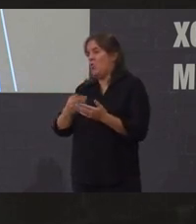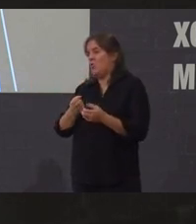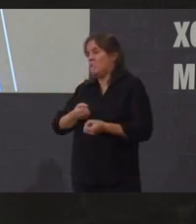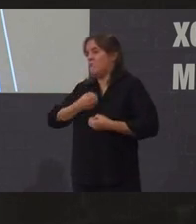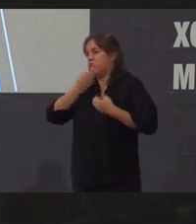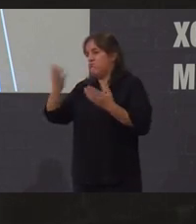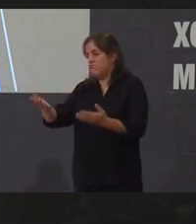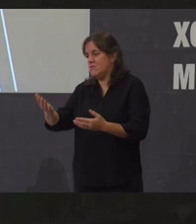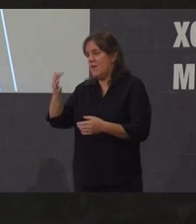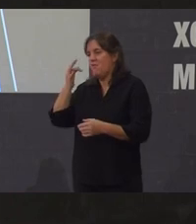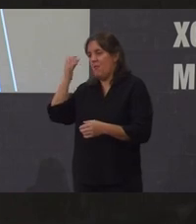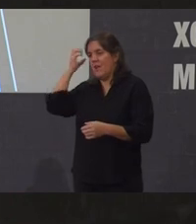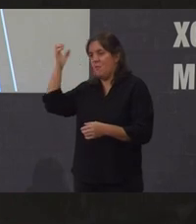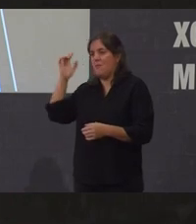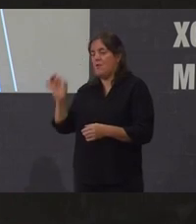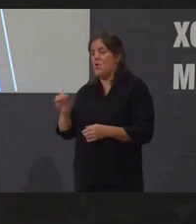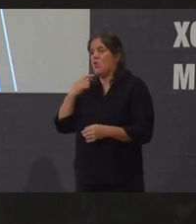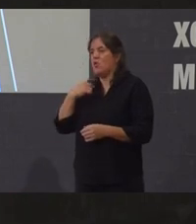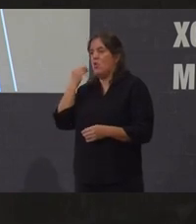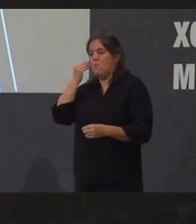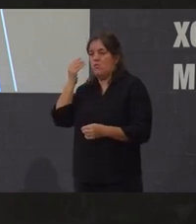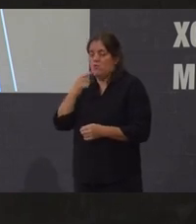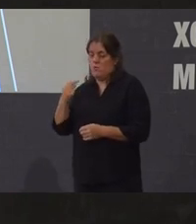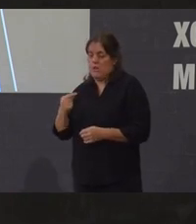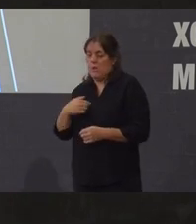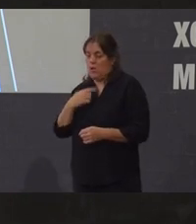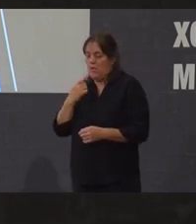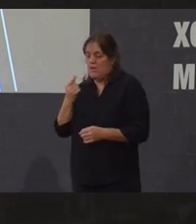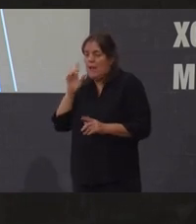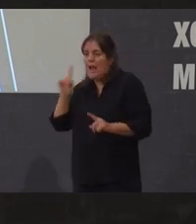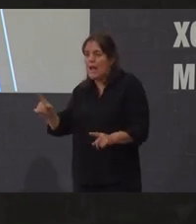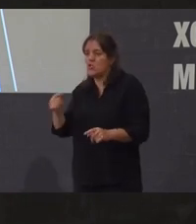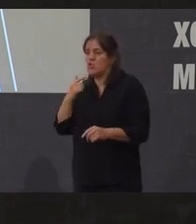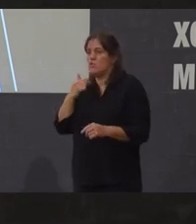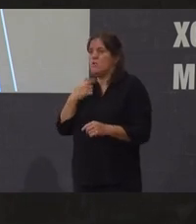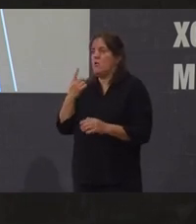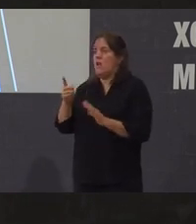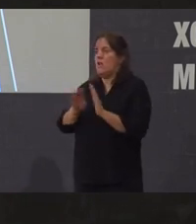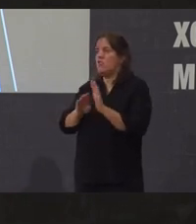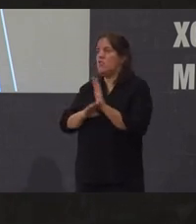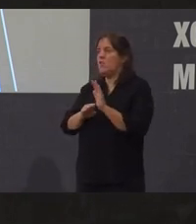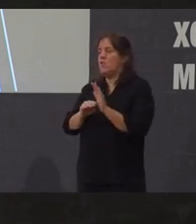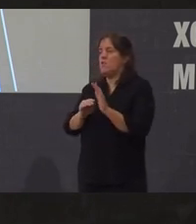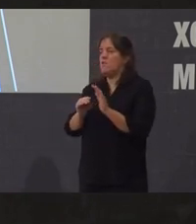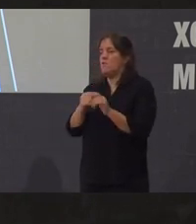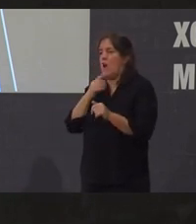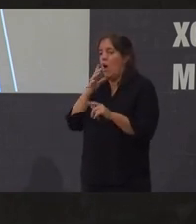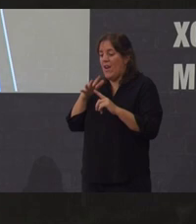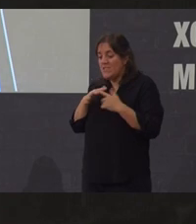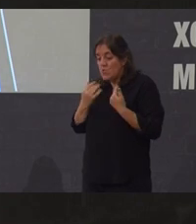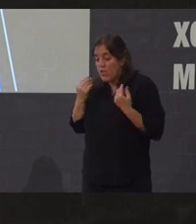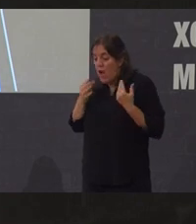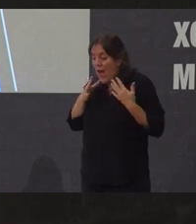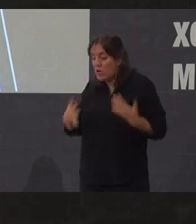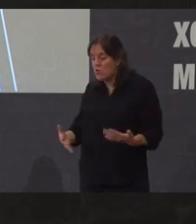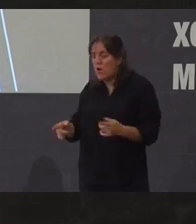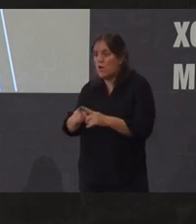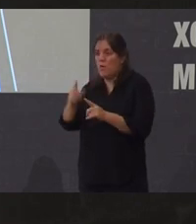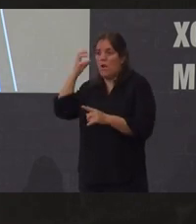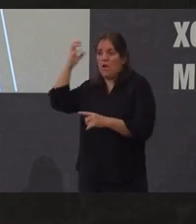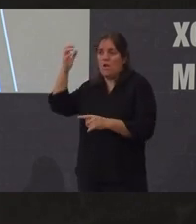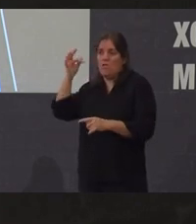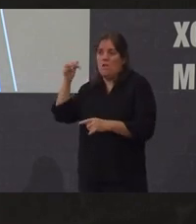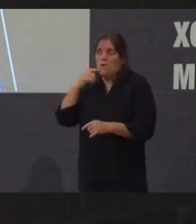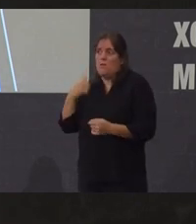seguramente, eu que son moi mal pensada, pero se lle están poñendo unhas condicións que non ten que rendir contas de nada